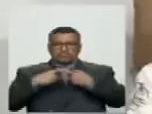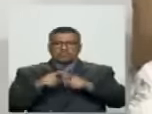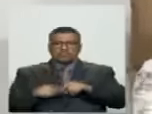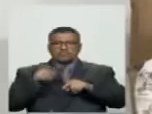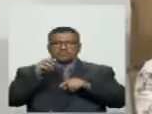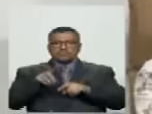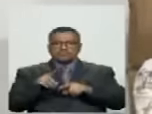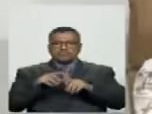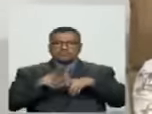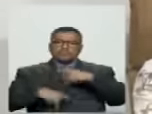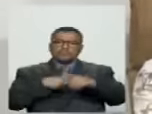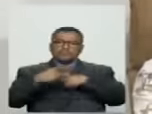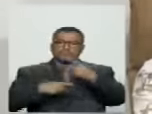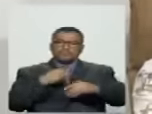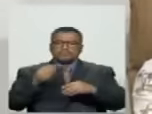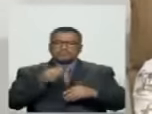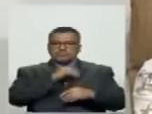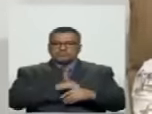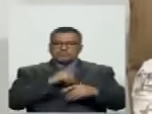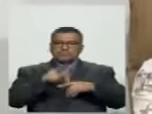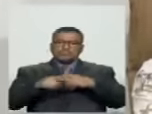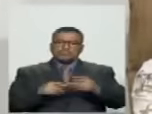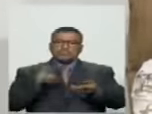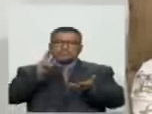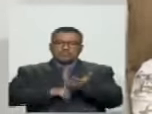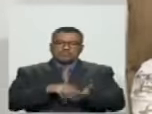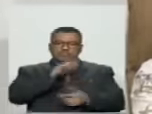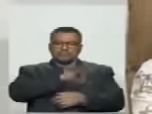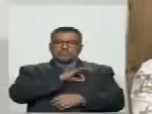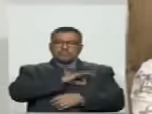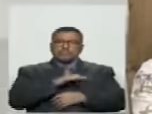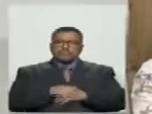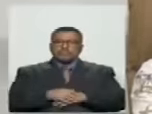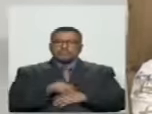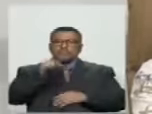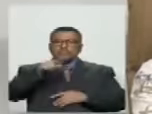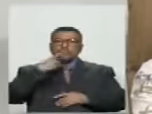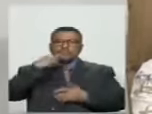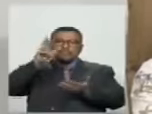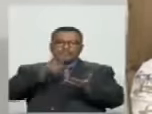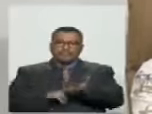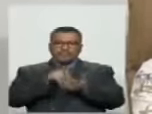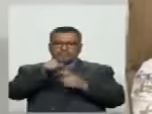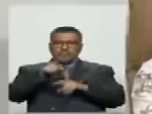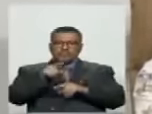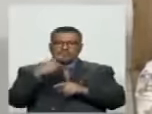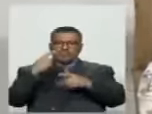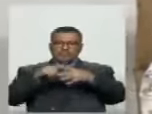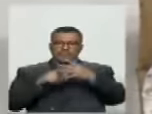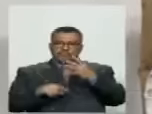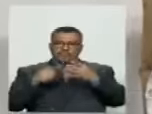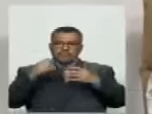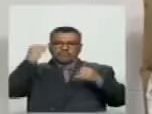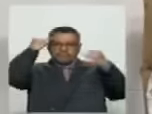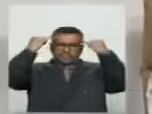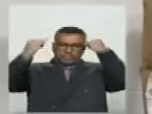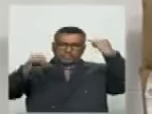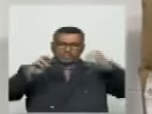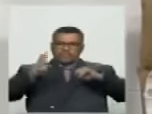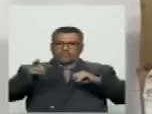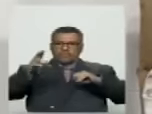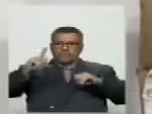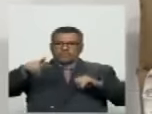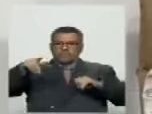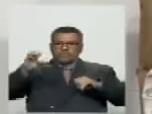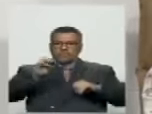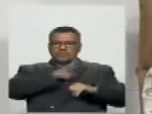un bucle de retroalimentación, de validación social. Exactamente, una de esas cosas que inventaría un hacker